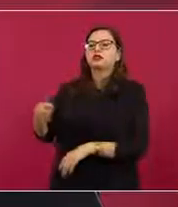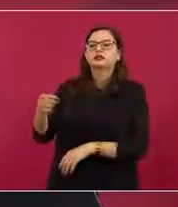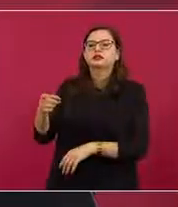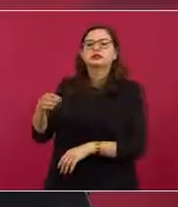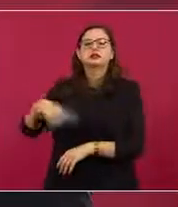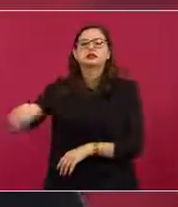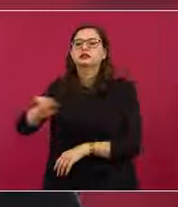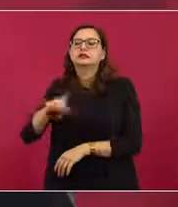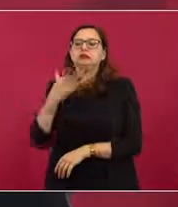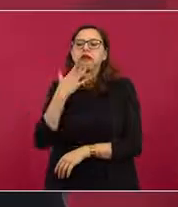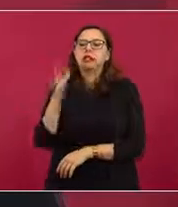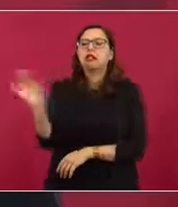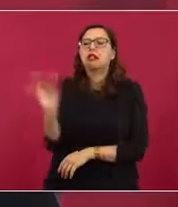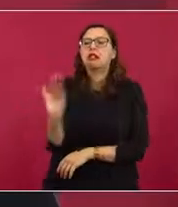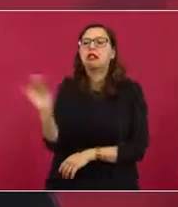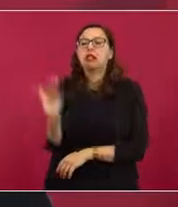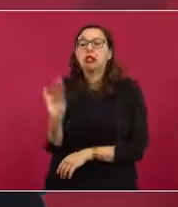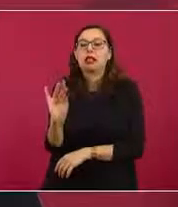Y así